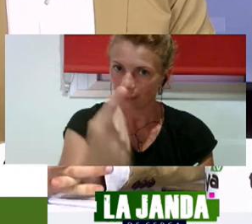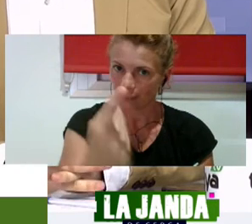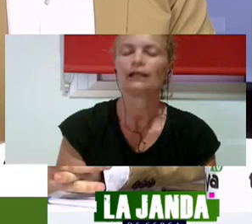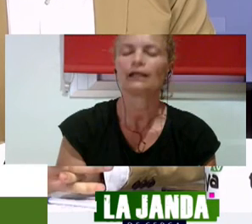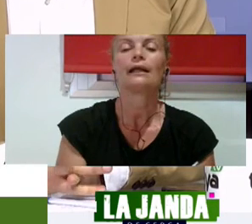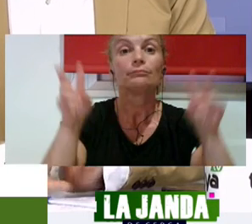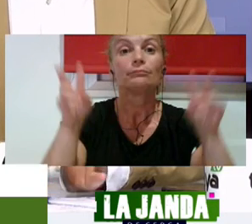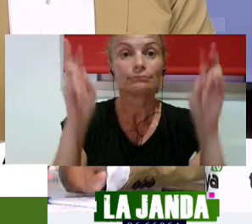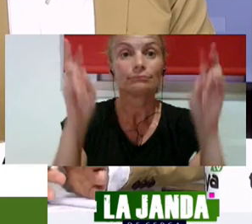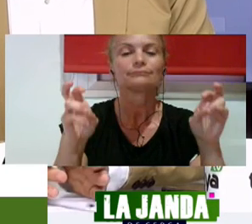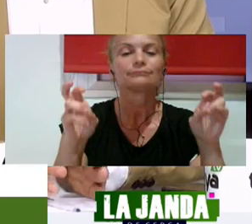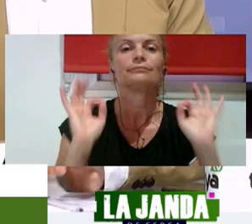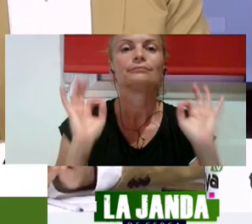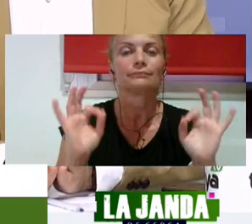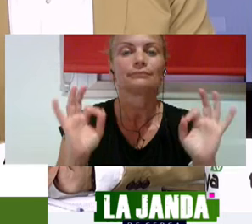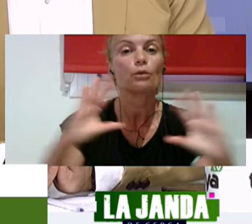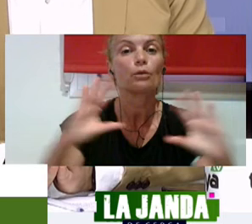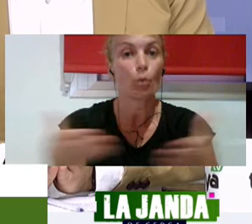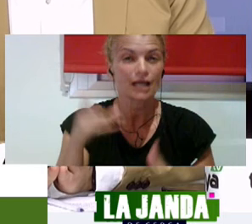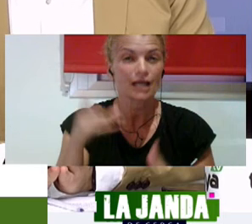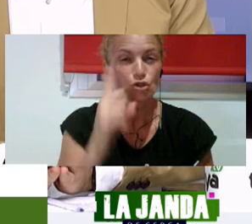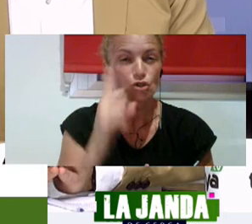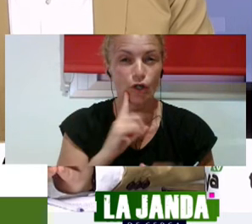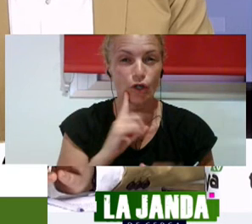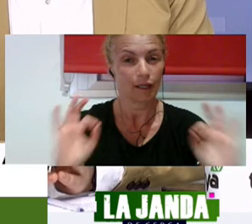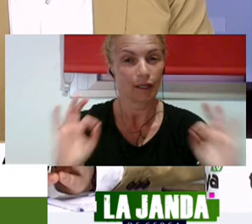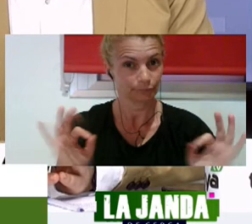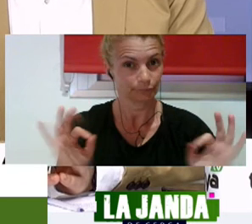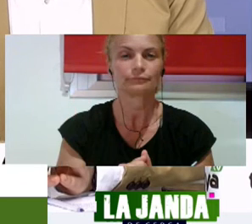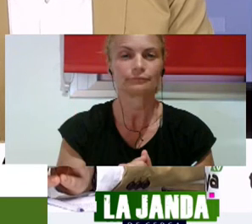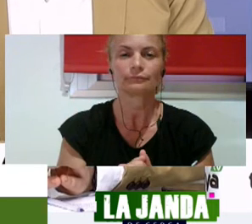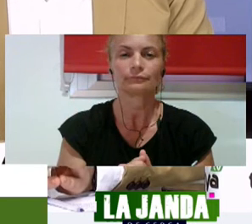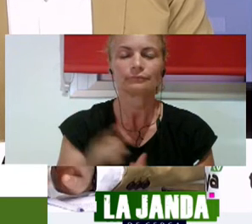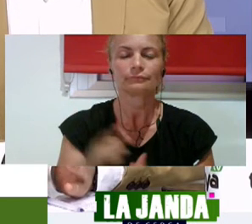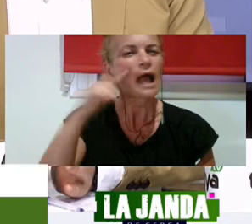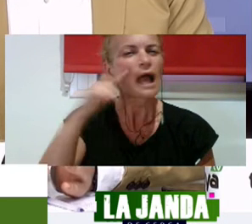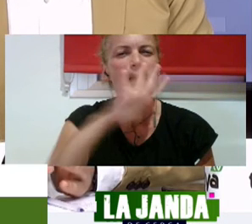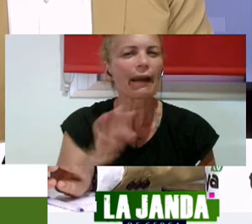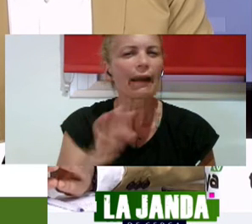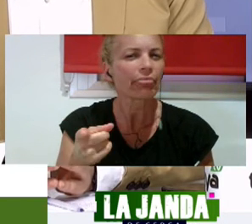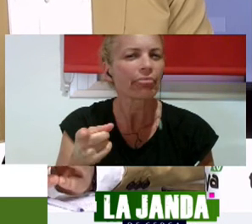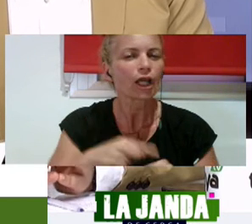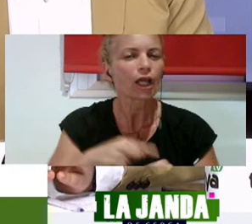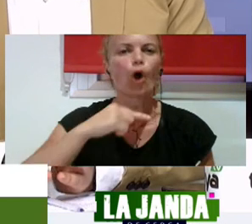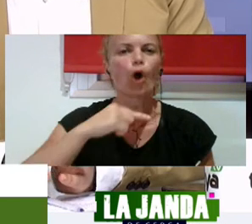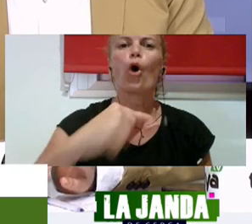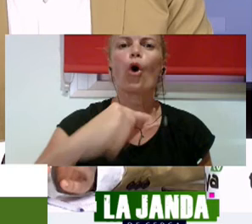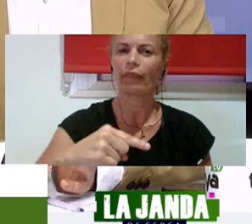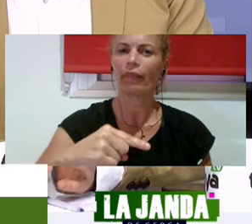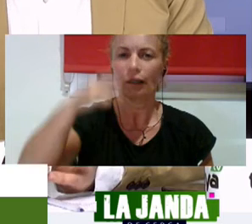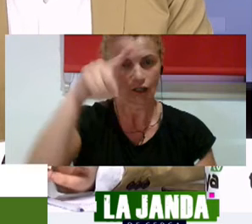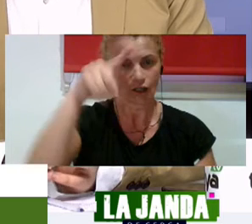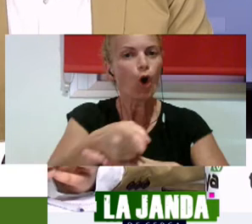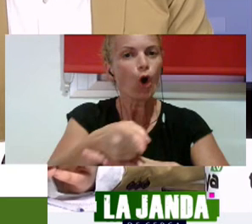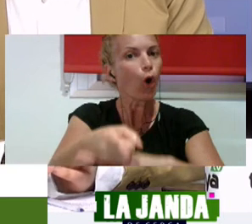todo, la comunidad sorda, ¿qué le ha parecido esa orden, esa